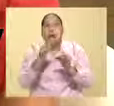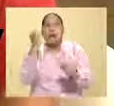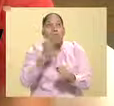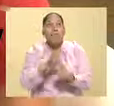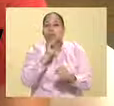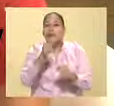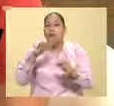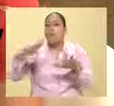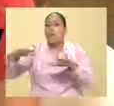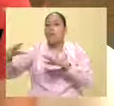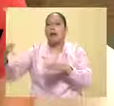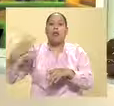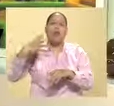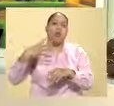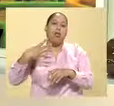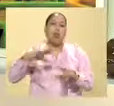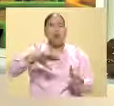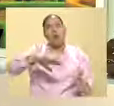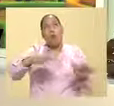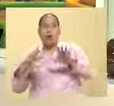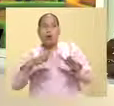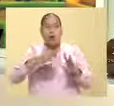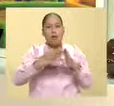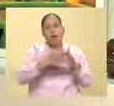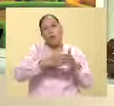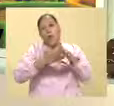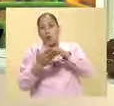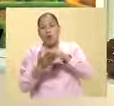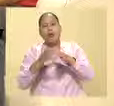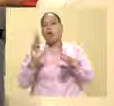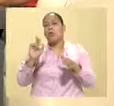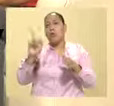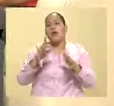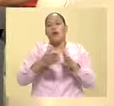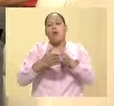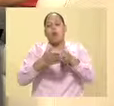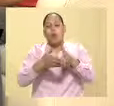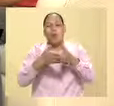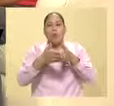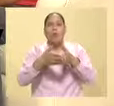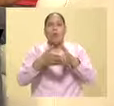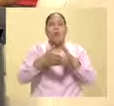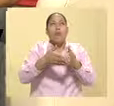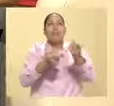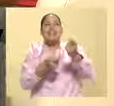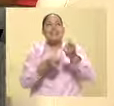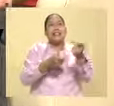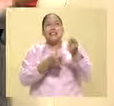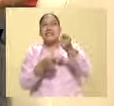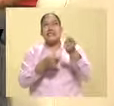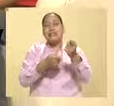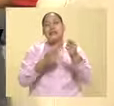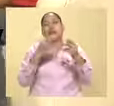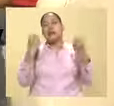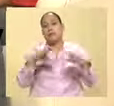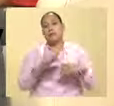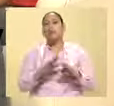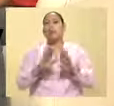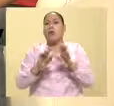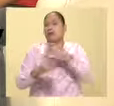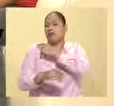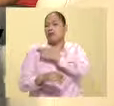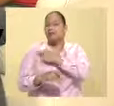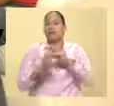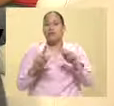el mar te puede voltear o bueno no voltear pero si te lo puede pues arruinar como tú des guerres ti